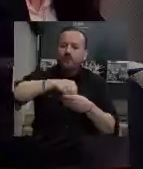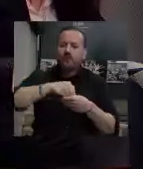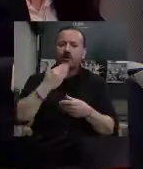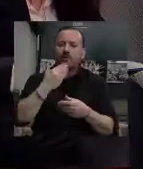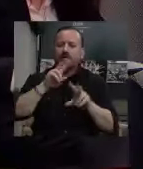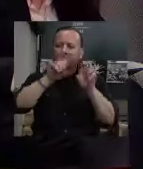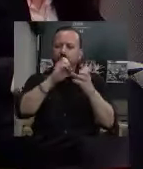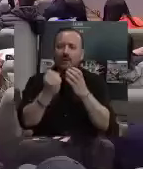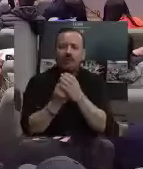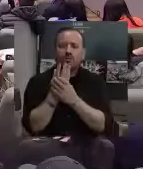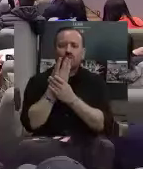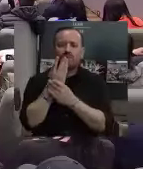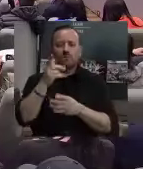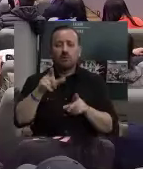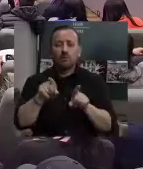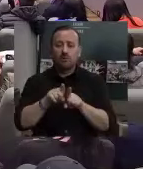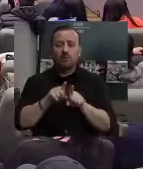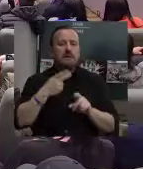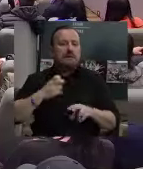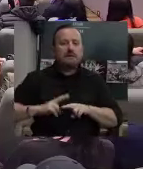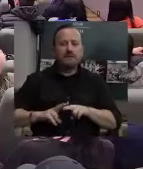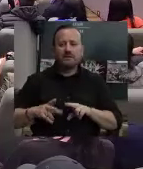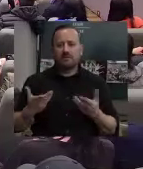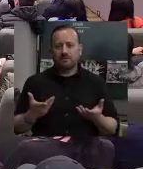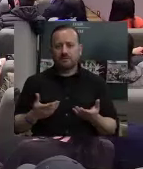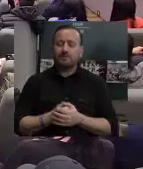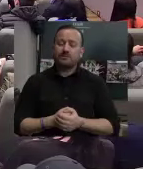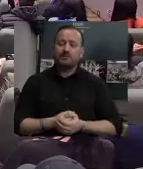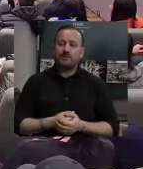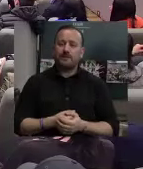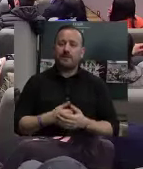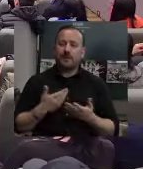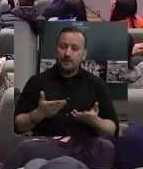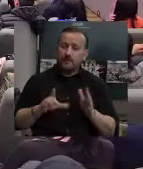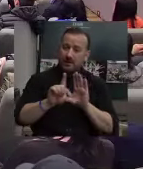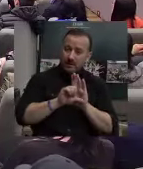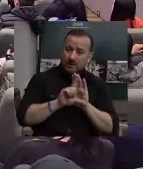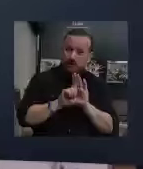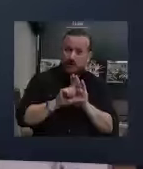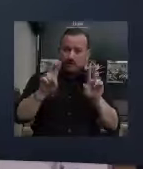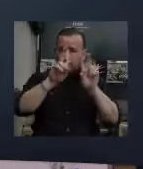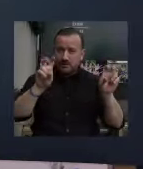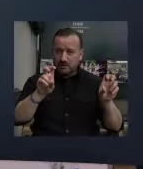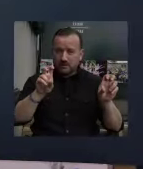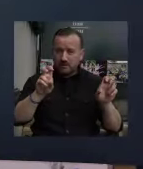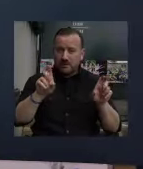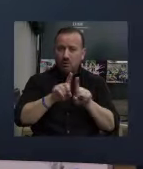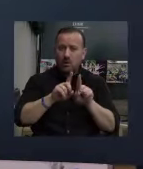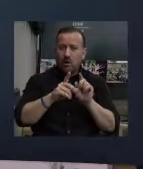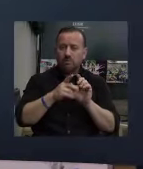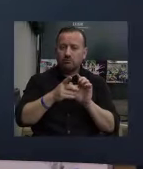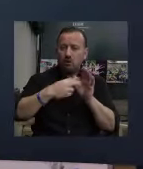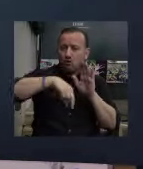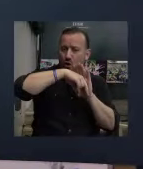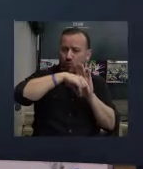innovación a nuestro a nuestro quehacer por lo tanto e desde la ley desde estos aspectos eh normativos e